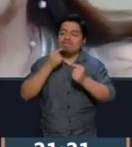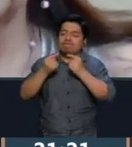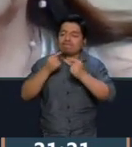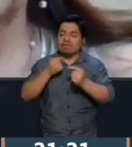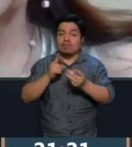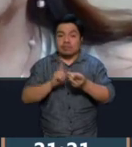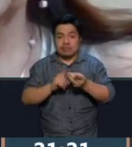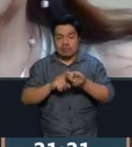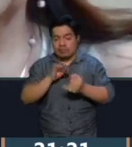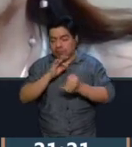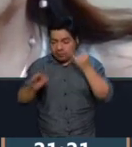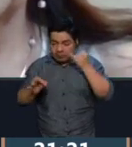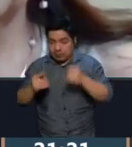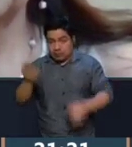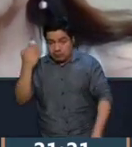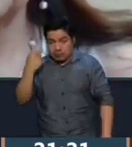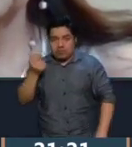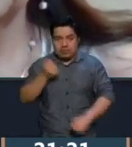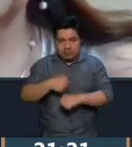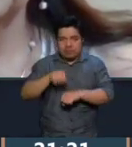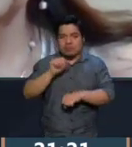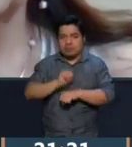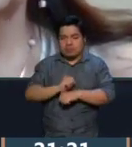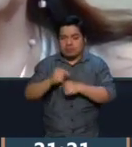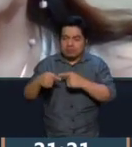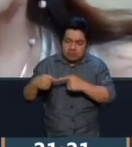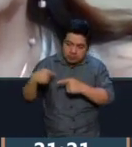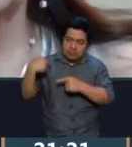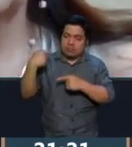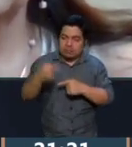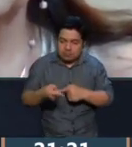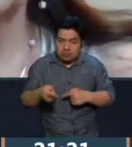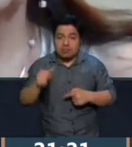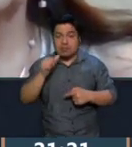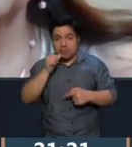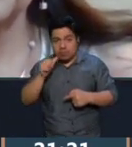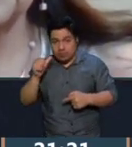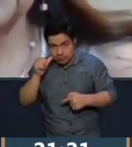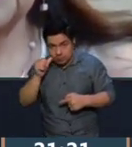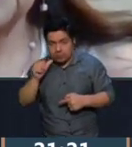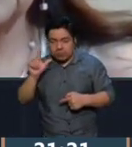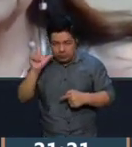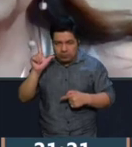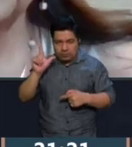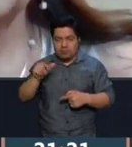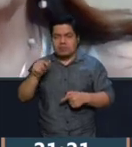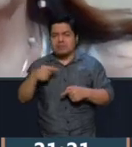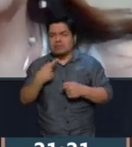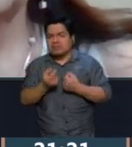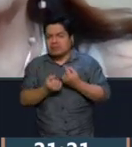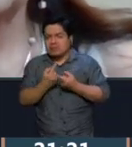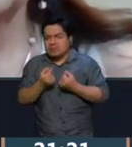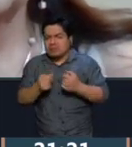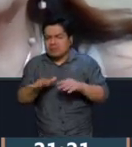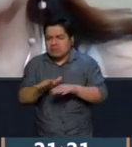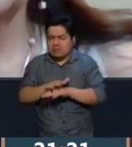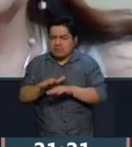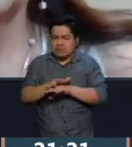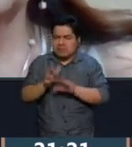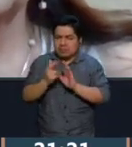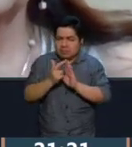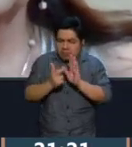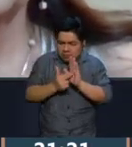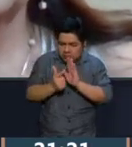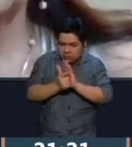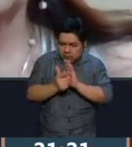en la última sesión de la semana pasada, sin embargo se aplazó hasta este lunes. ¿Hubo cambios en ese dictamen